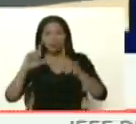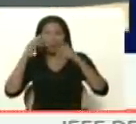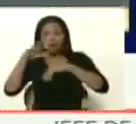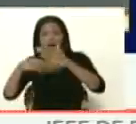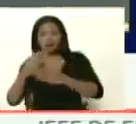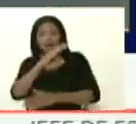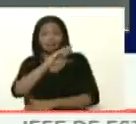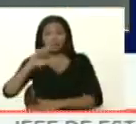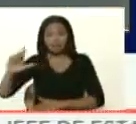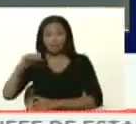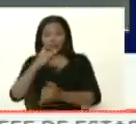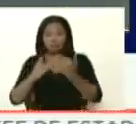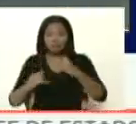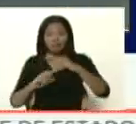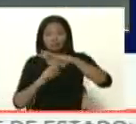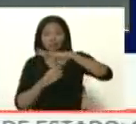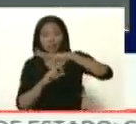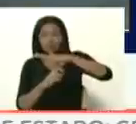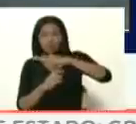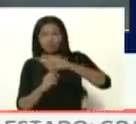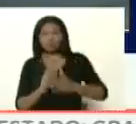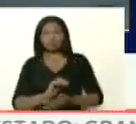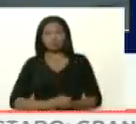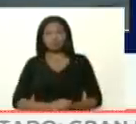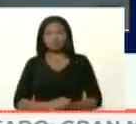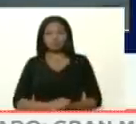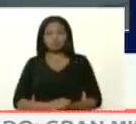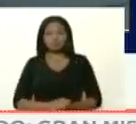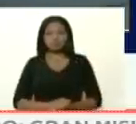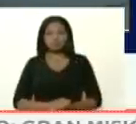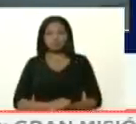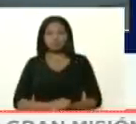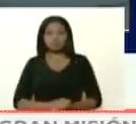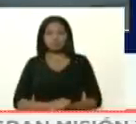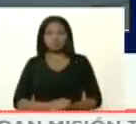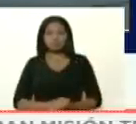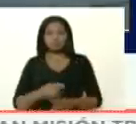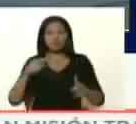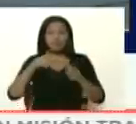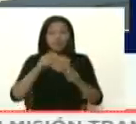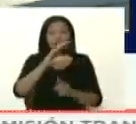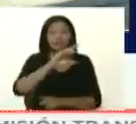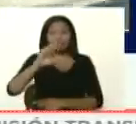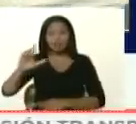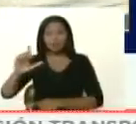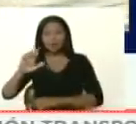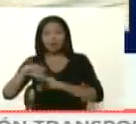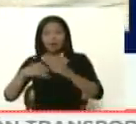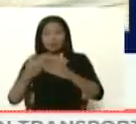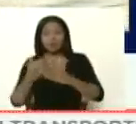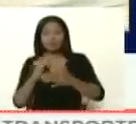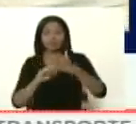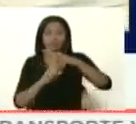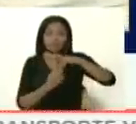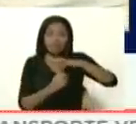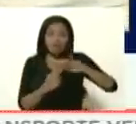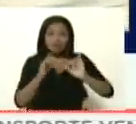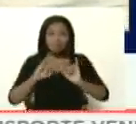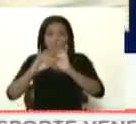Catianamar, terminal La Zorra. Y la ruta Catianamar, terminal La Zorra, llamada